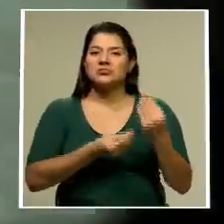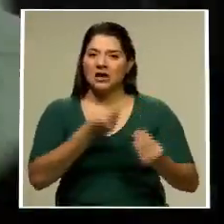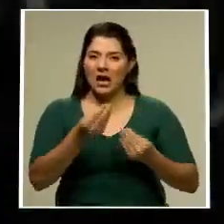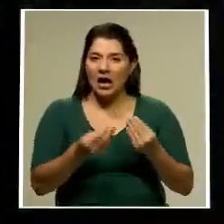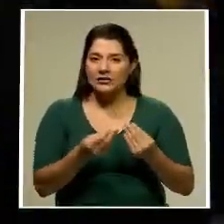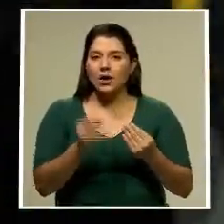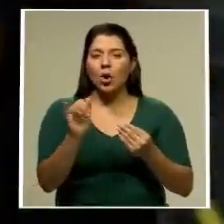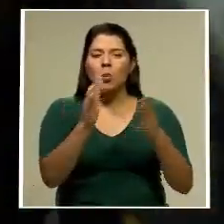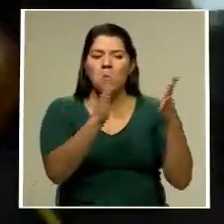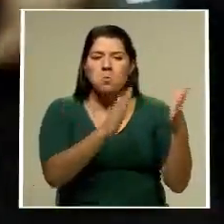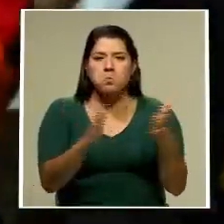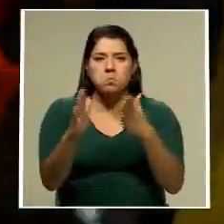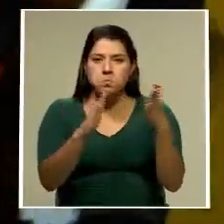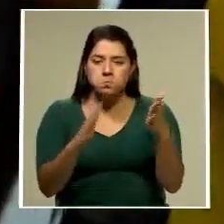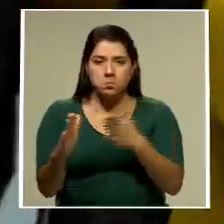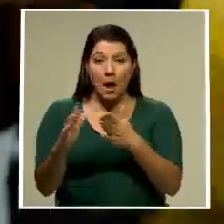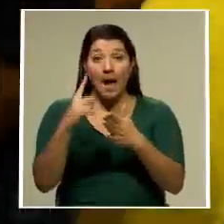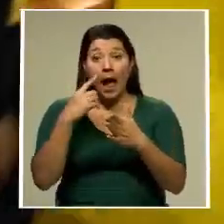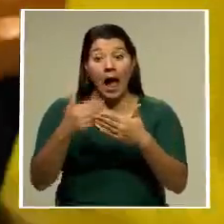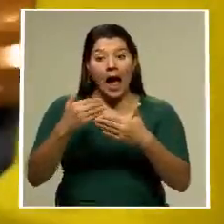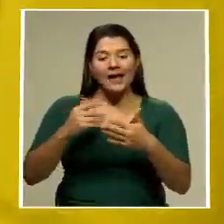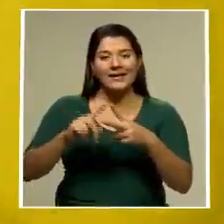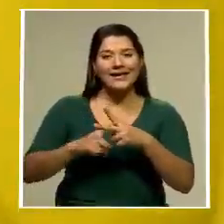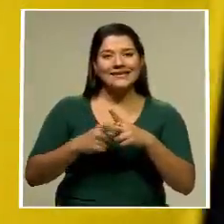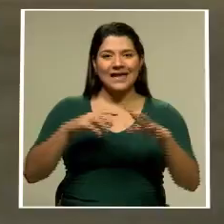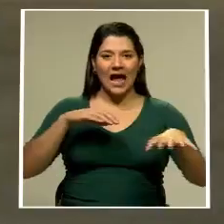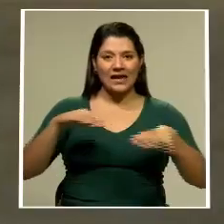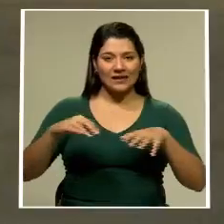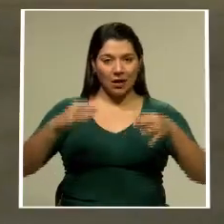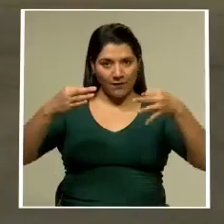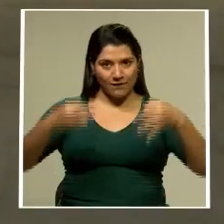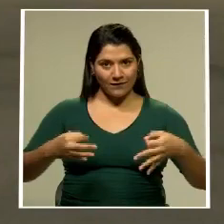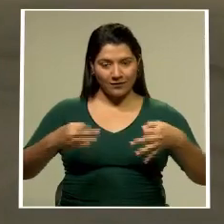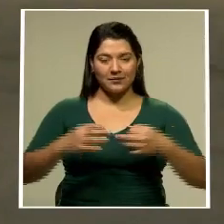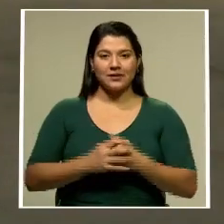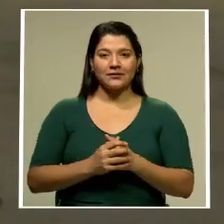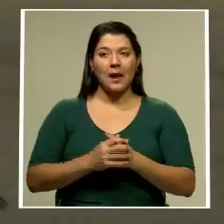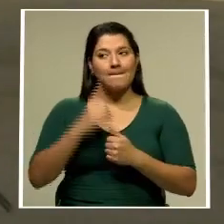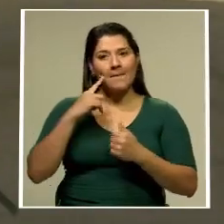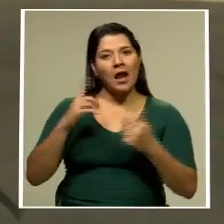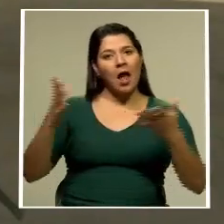algunos preparativos a este acto protocolario, como ya lo mencionábamos.